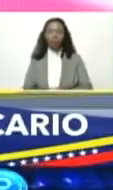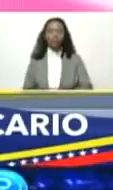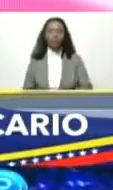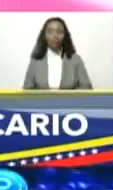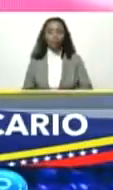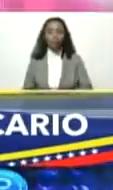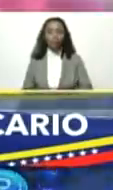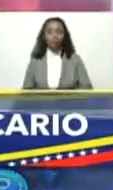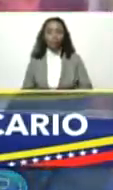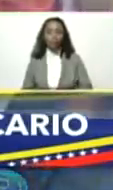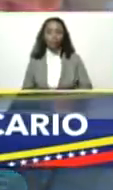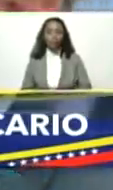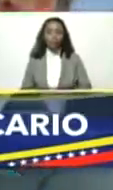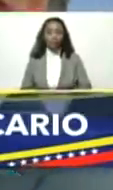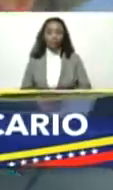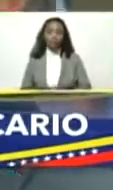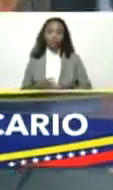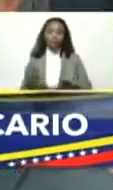y